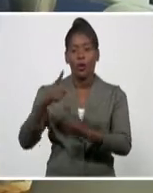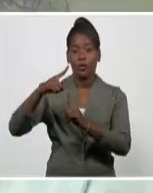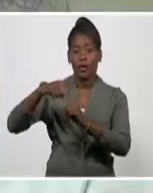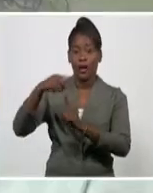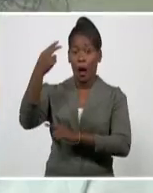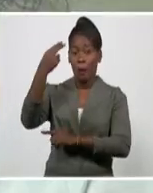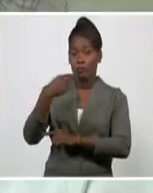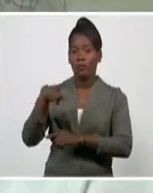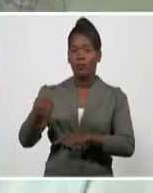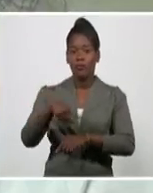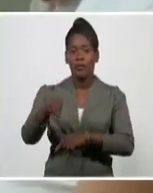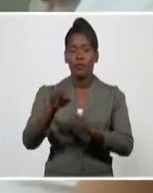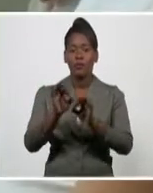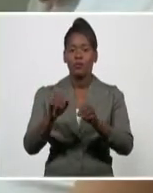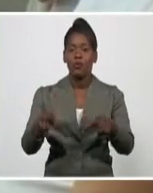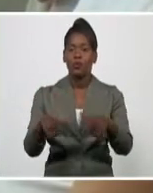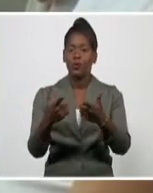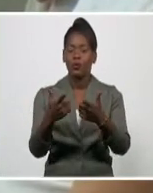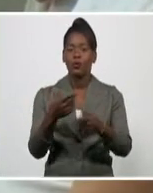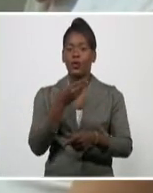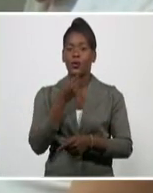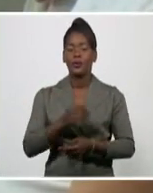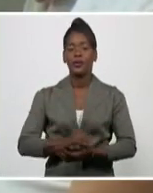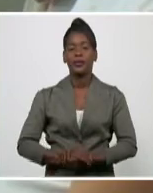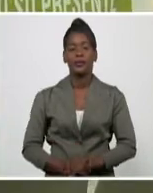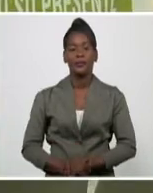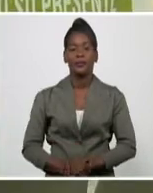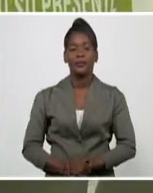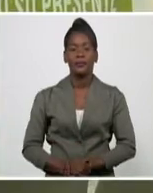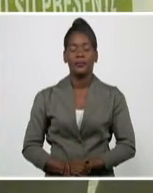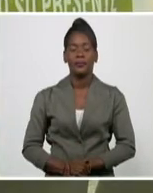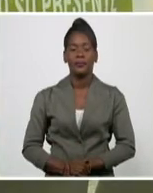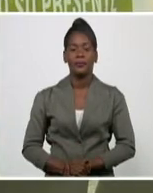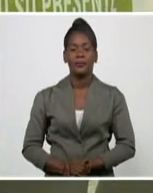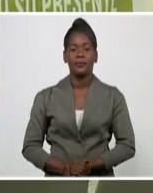Desde Holguín, Eddie de la Pera y Lisania Hidalgo, Sistema Informativo de la Televisión Cubana.